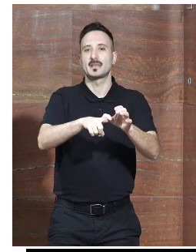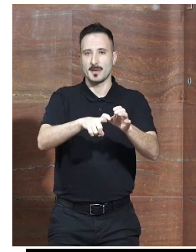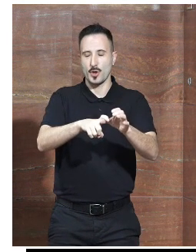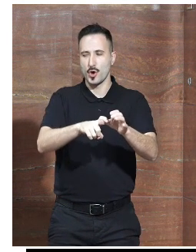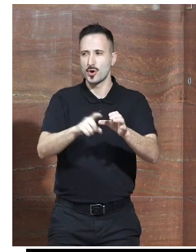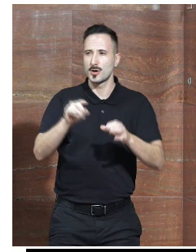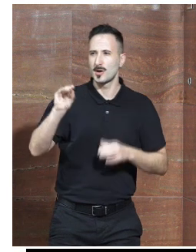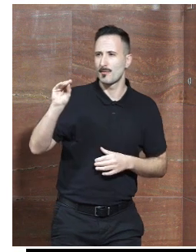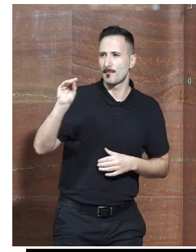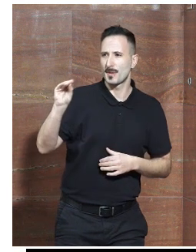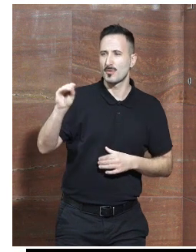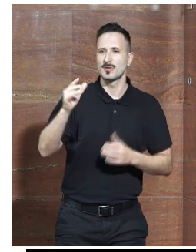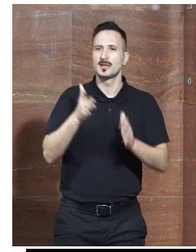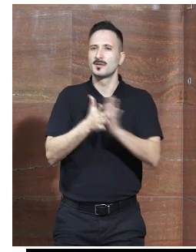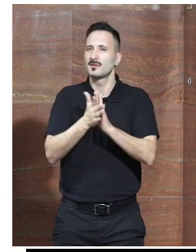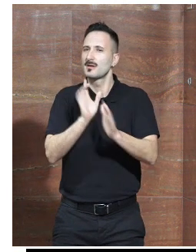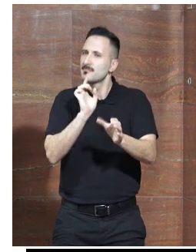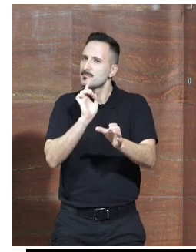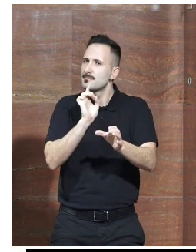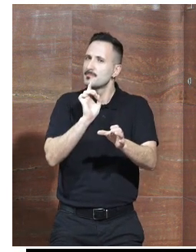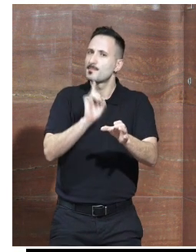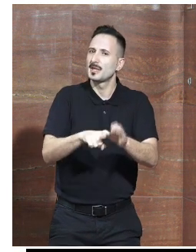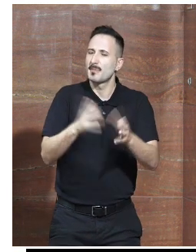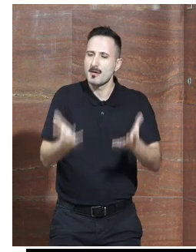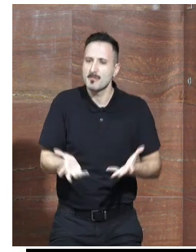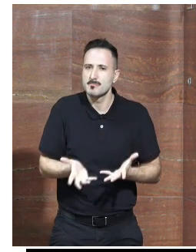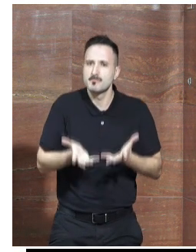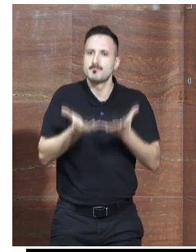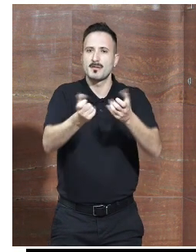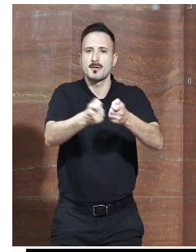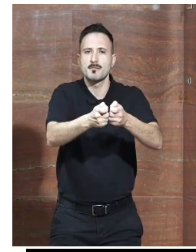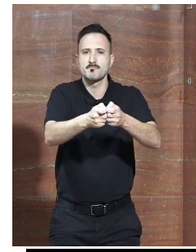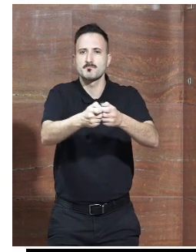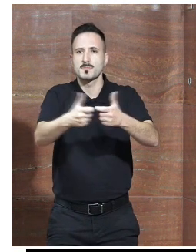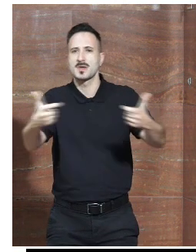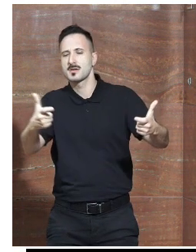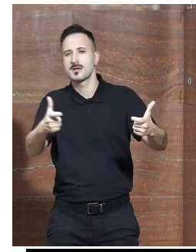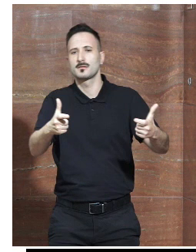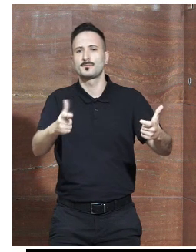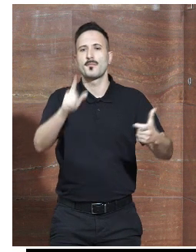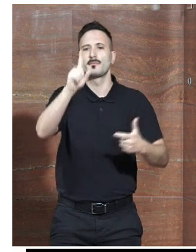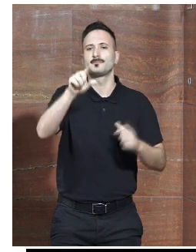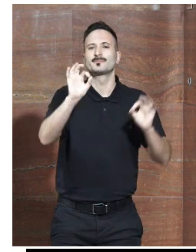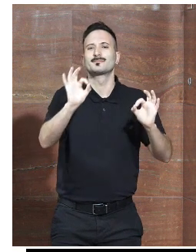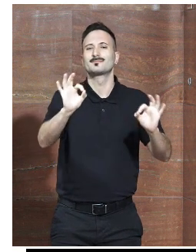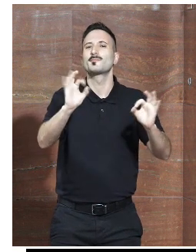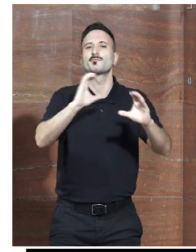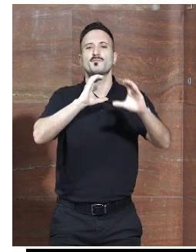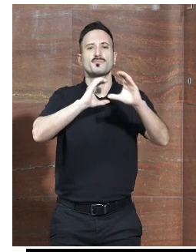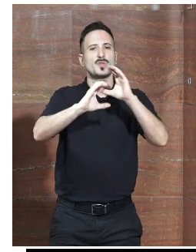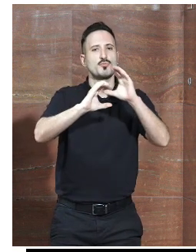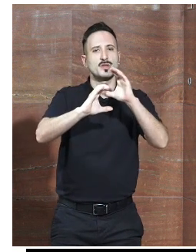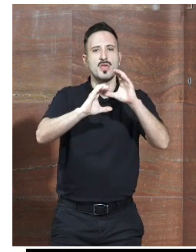está garantizando y se puede seguir aumentando esa garantía en términos de comunicación